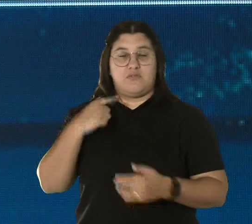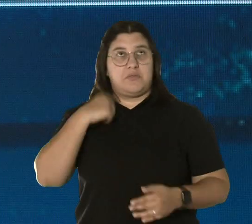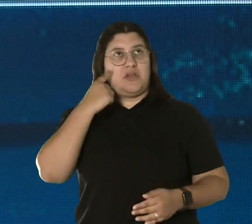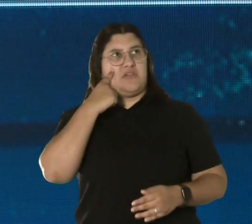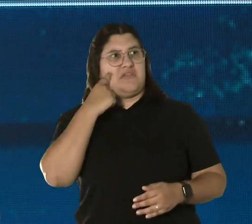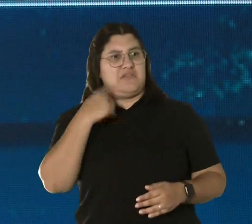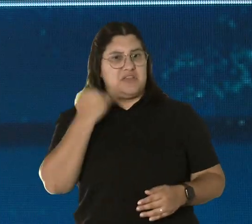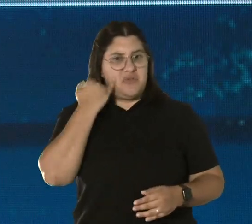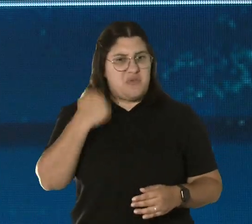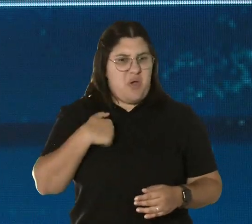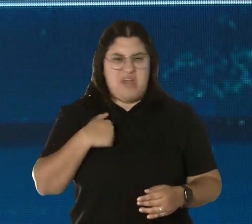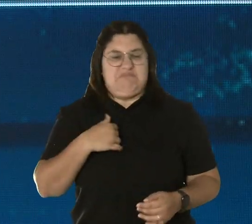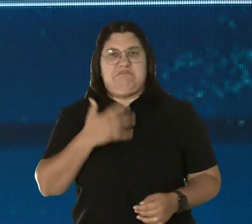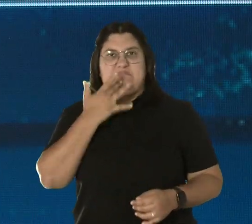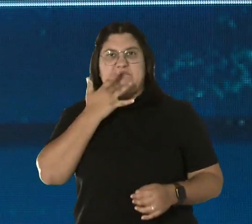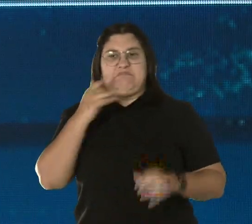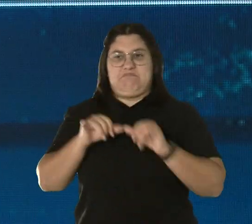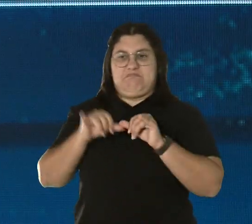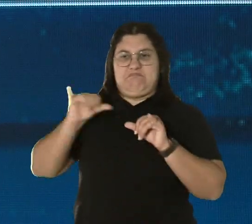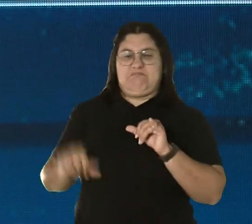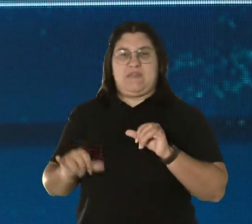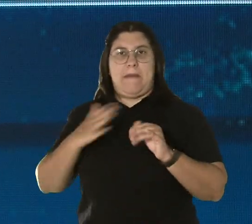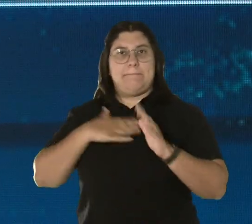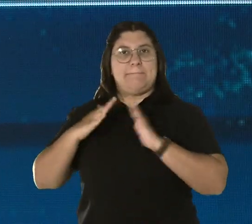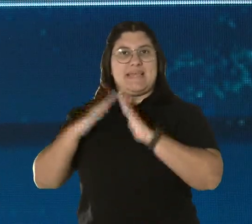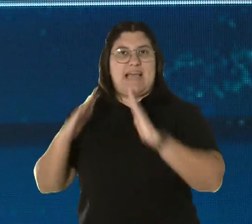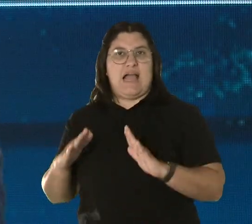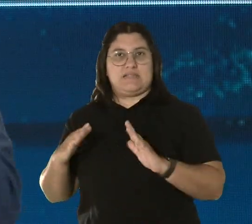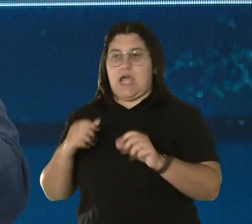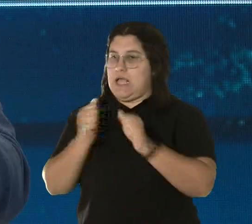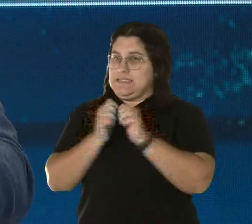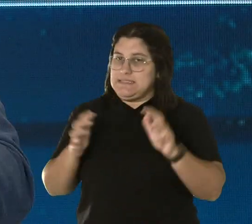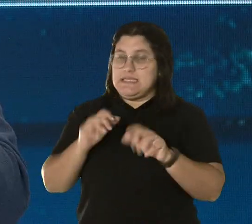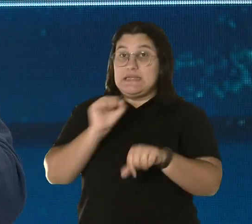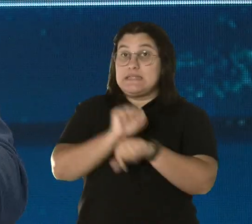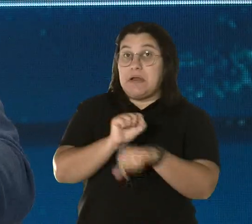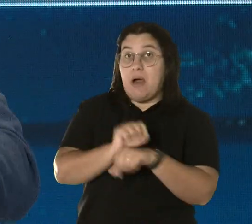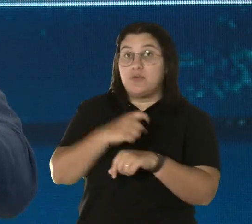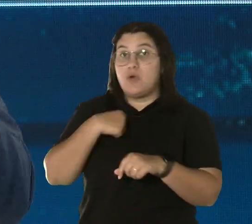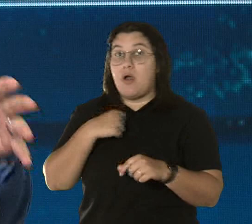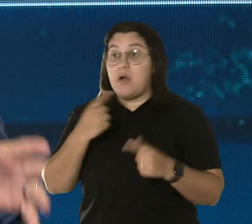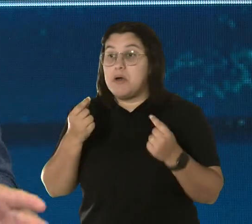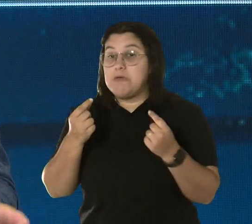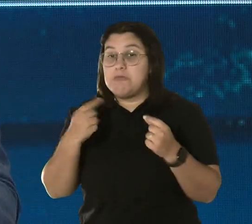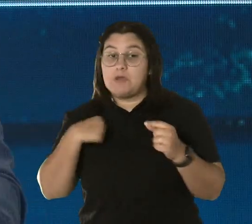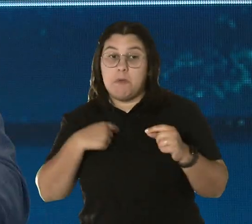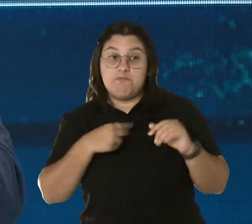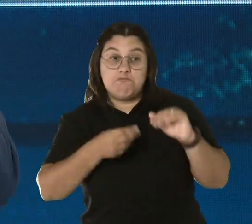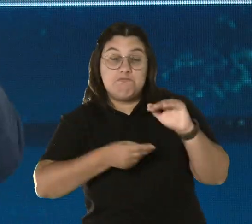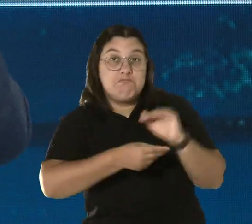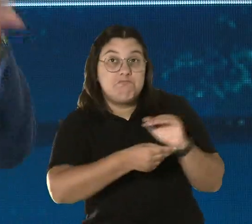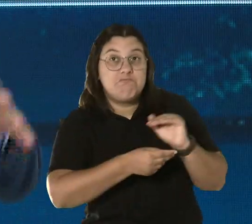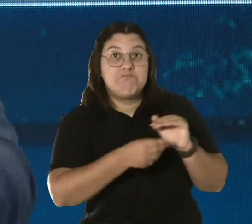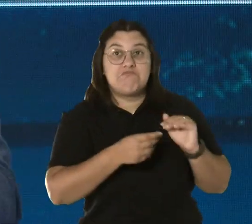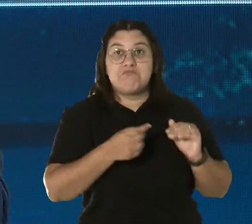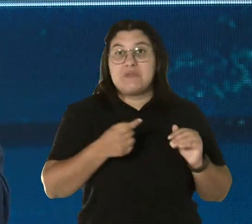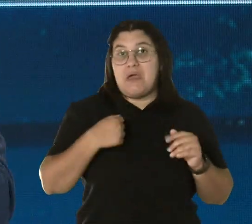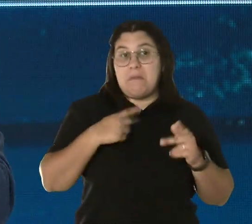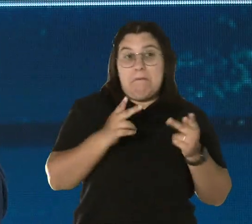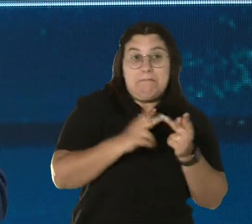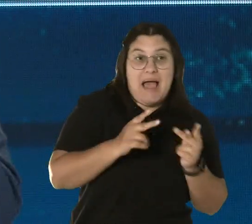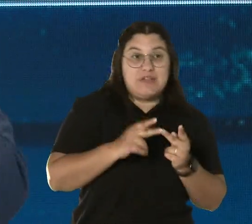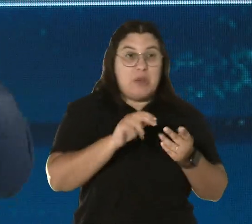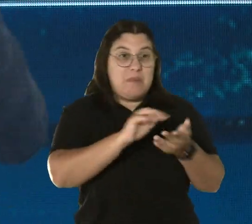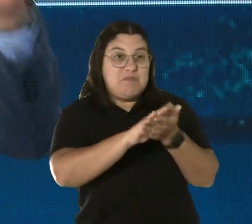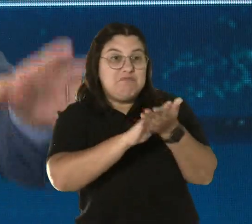las ayudas, mejor yo me quedo trabajando, me quedo en mi casa sin trabajar, busco hacer algo por debajo de la mesa, ya sea hacer un patio, ya sea